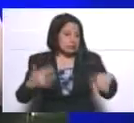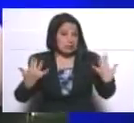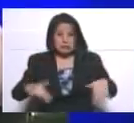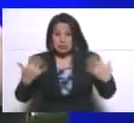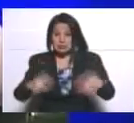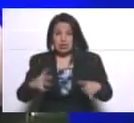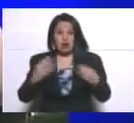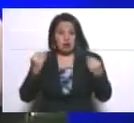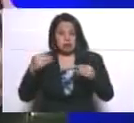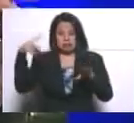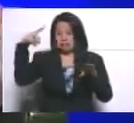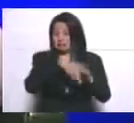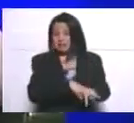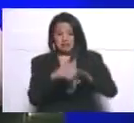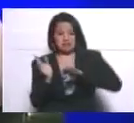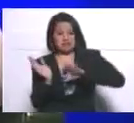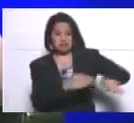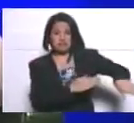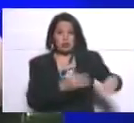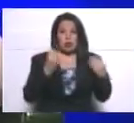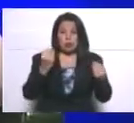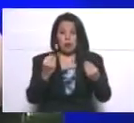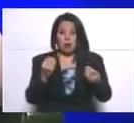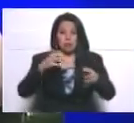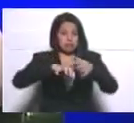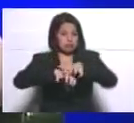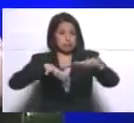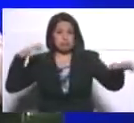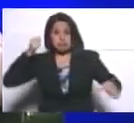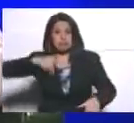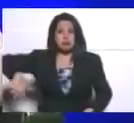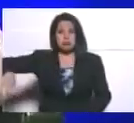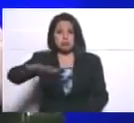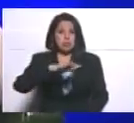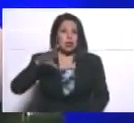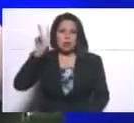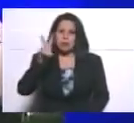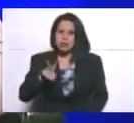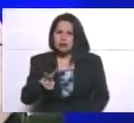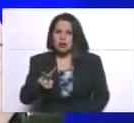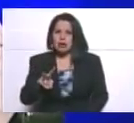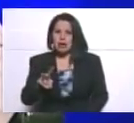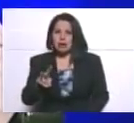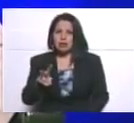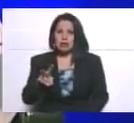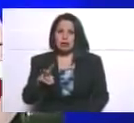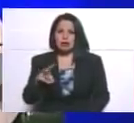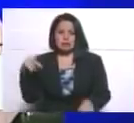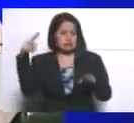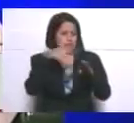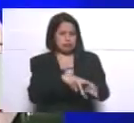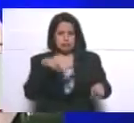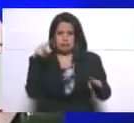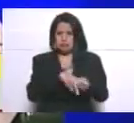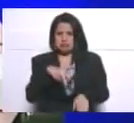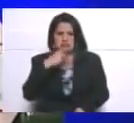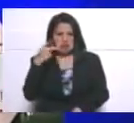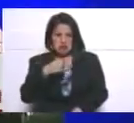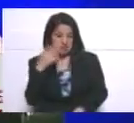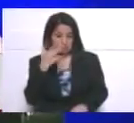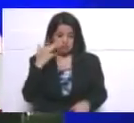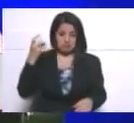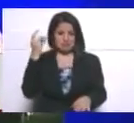la exclusión, donde la vasta mayoría de la población venezolana eran absolutamente excluidas de la vida política,